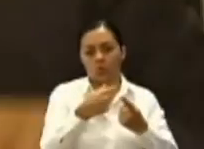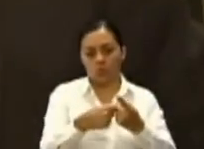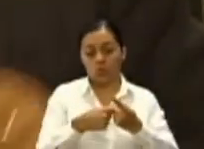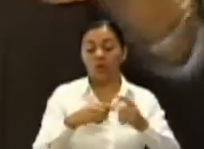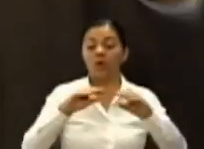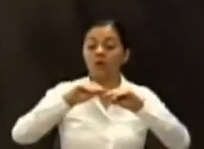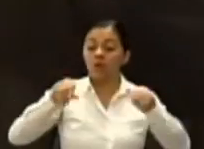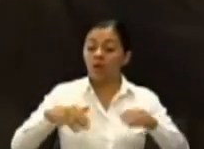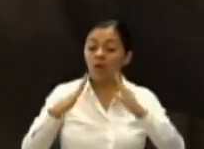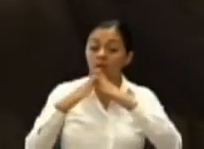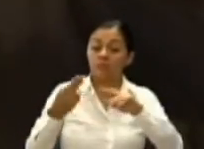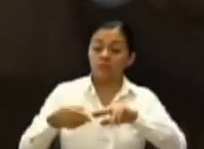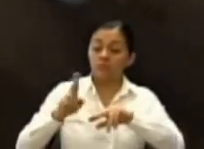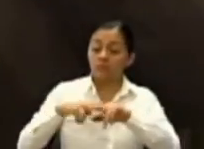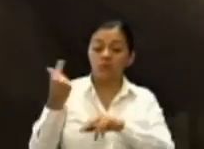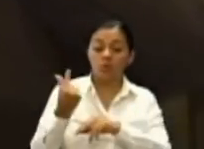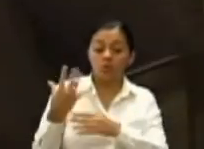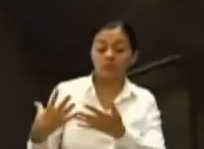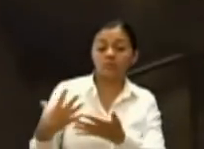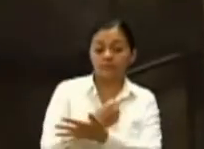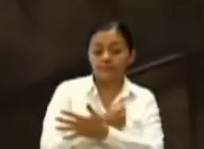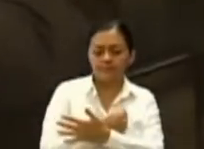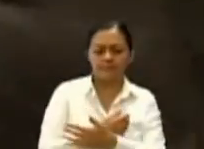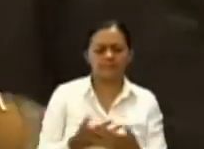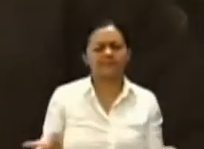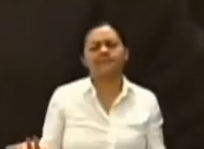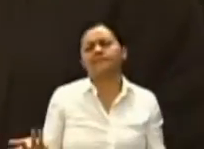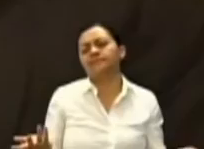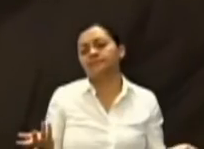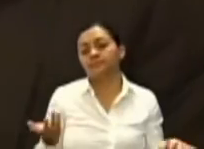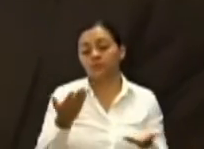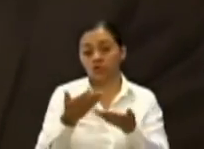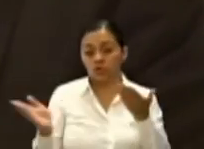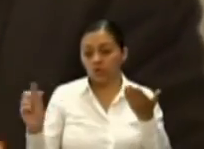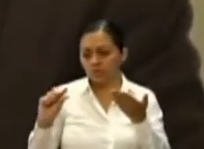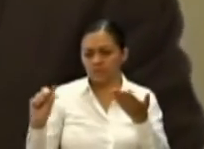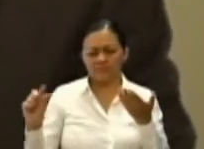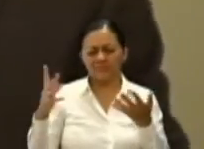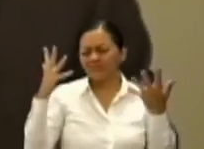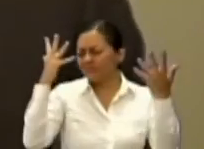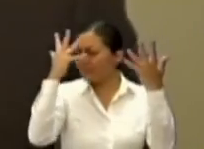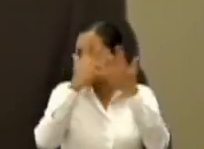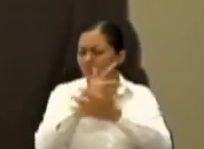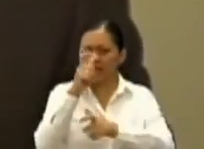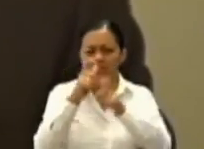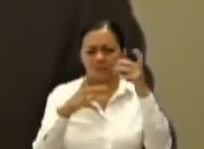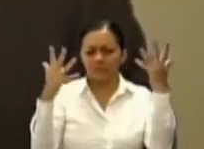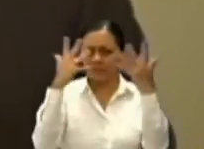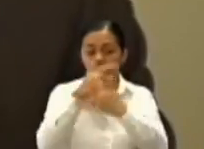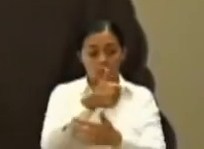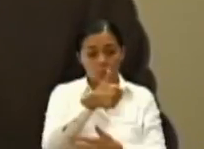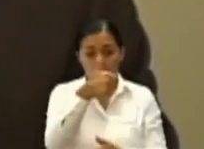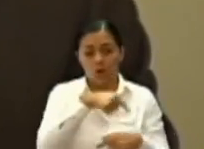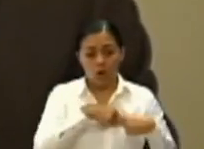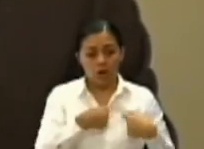cobraba sobre la utilidad no sobre la ganancia extraordinaria que es un residuo engañaron a mucha gente buena fe prensa gente de nuestras calles los